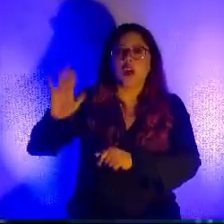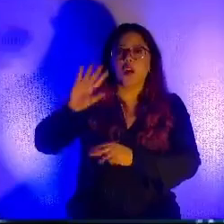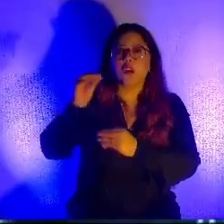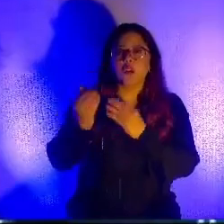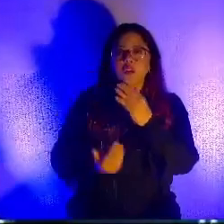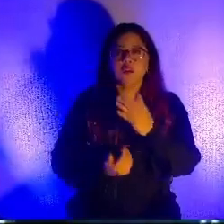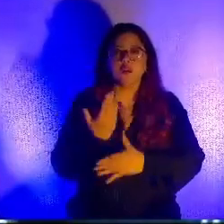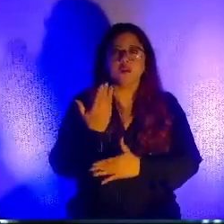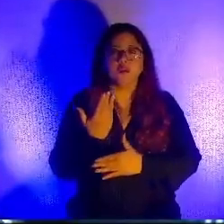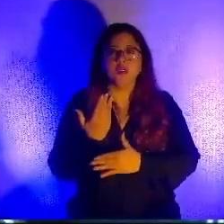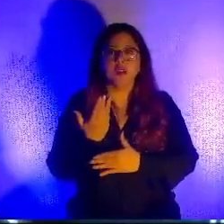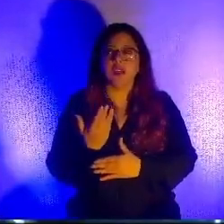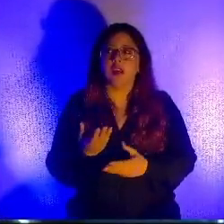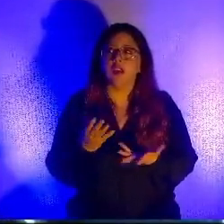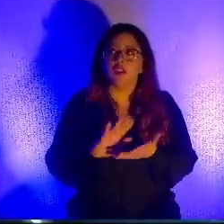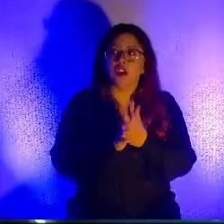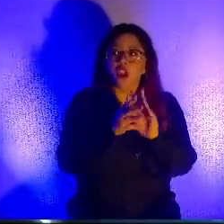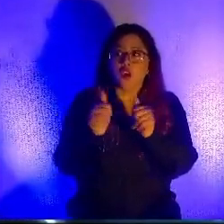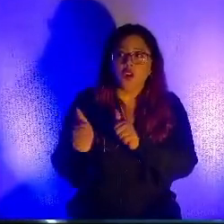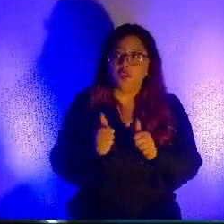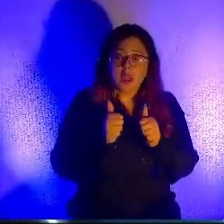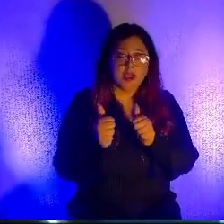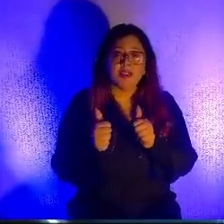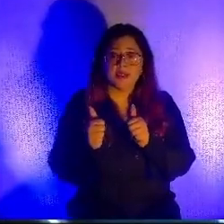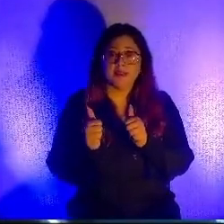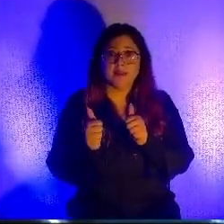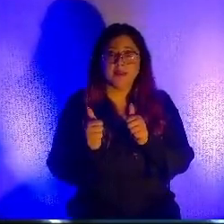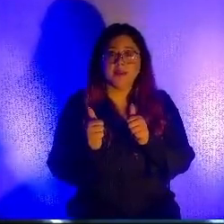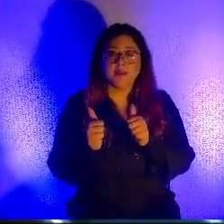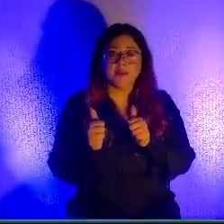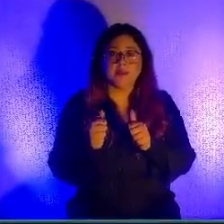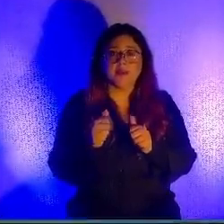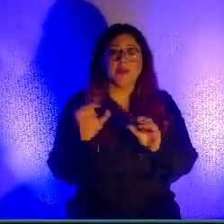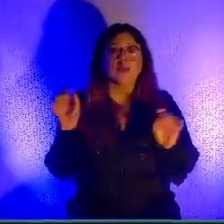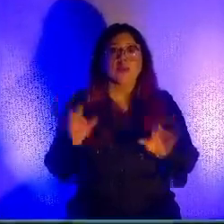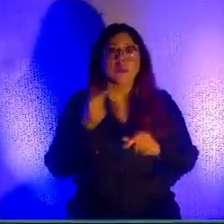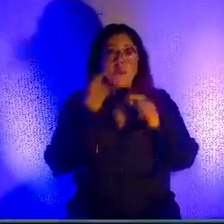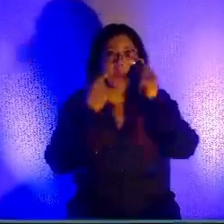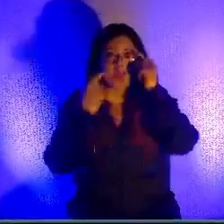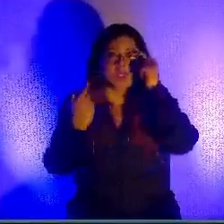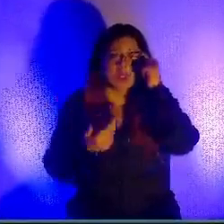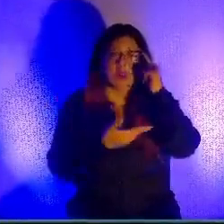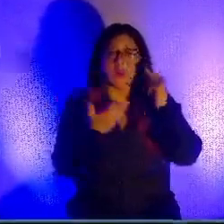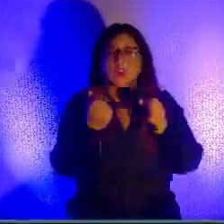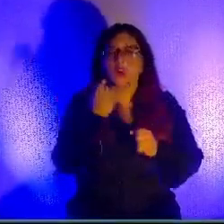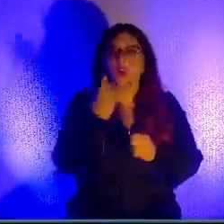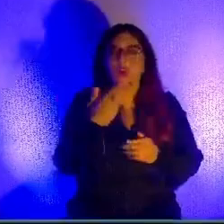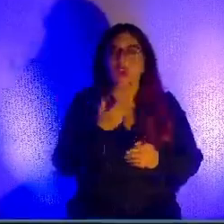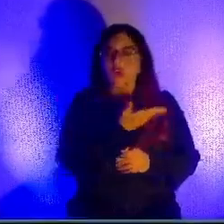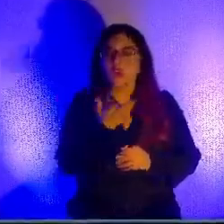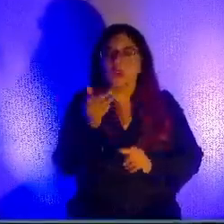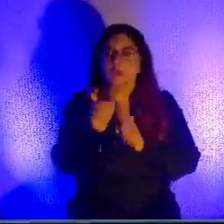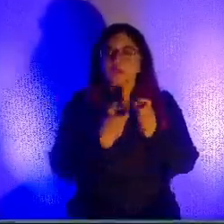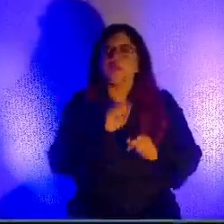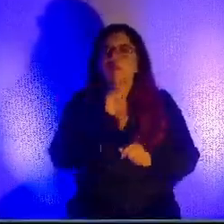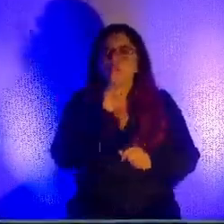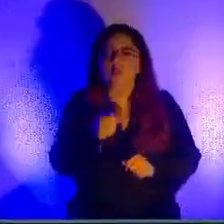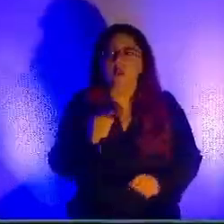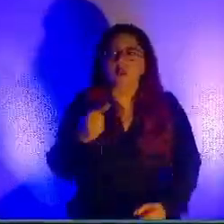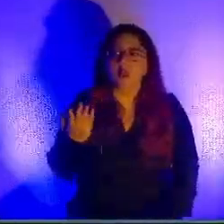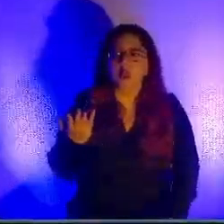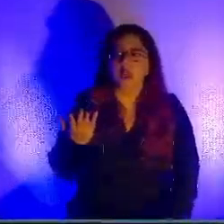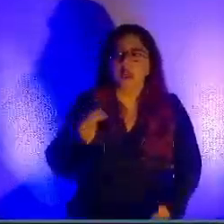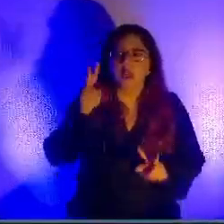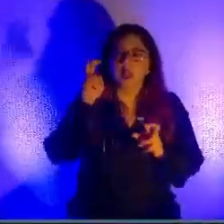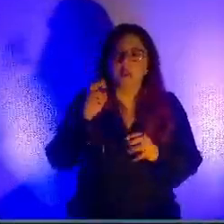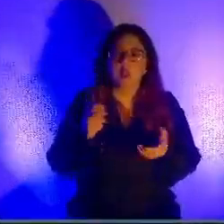Buenos días todo bien Solo para conocer un poco a ustedes Cuántos de ustedes están acostumbrados a escuchar el